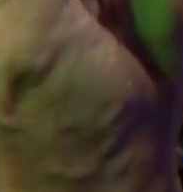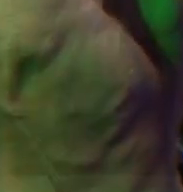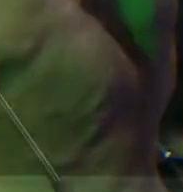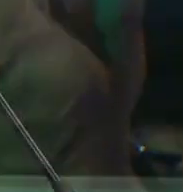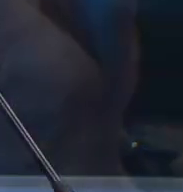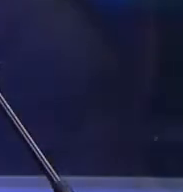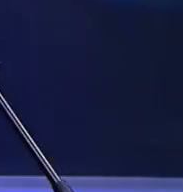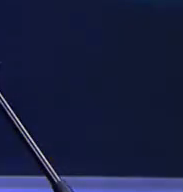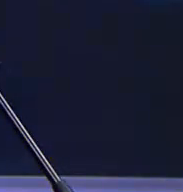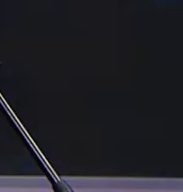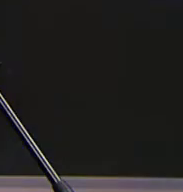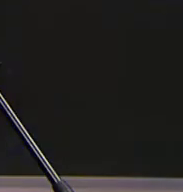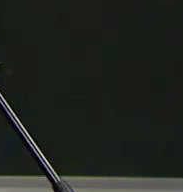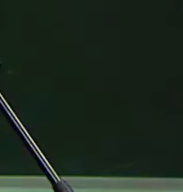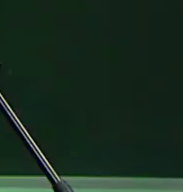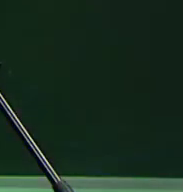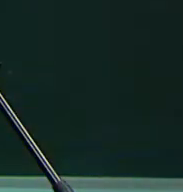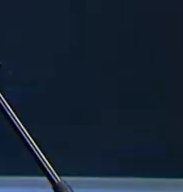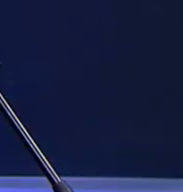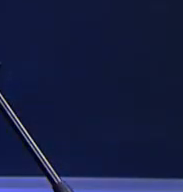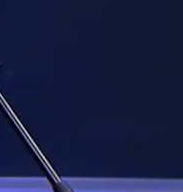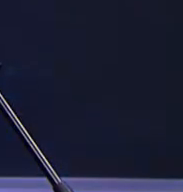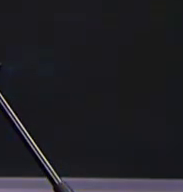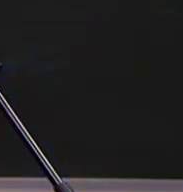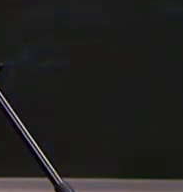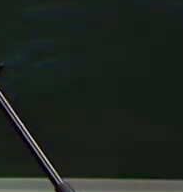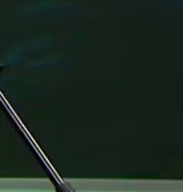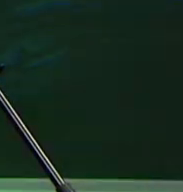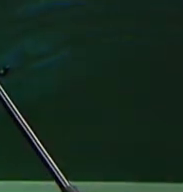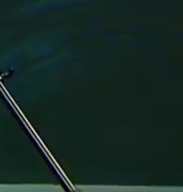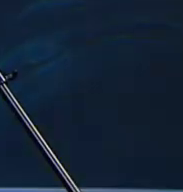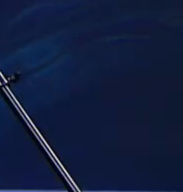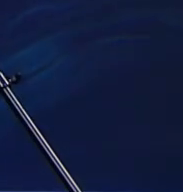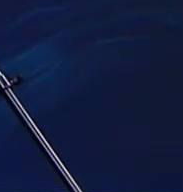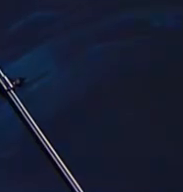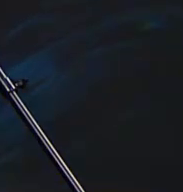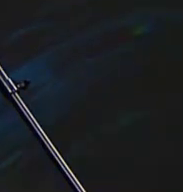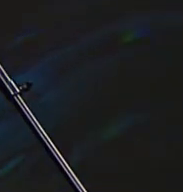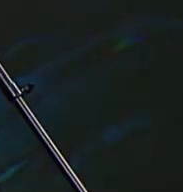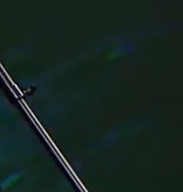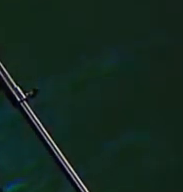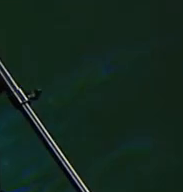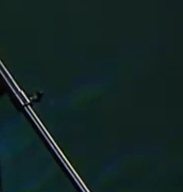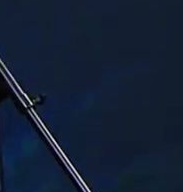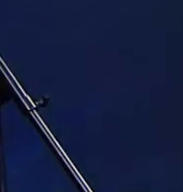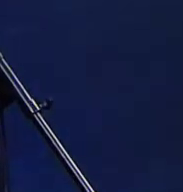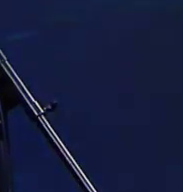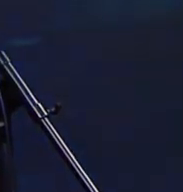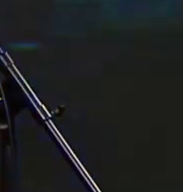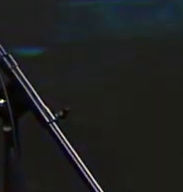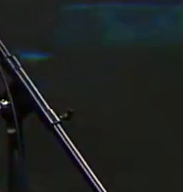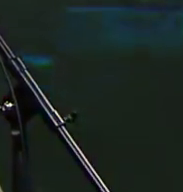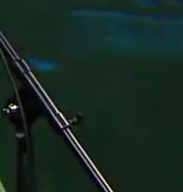Van dejando los espacios con las sombras y las formas, me aterran al